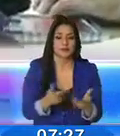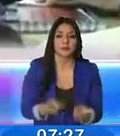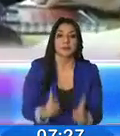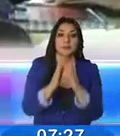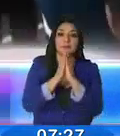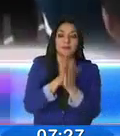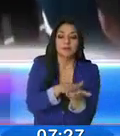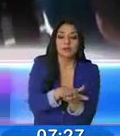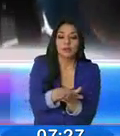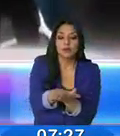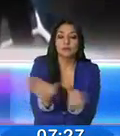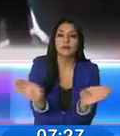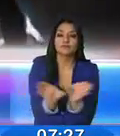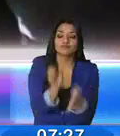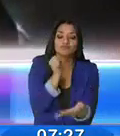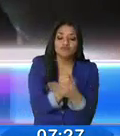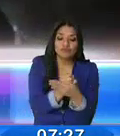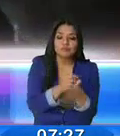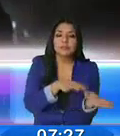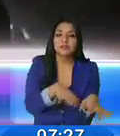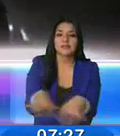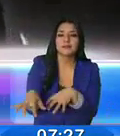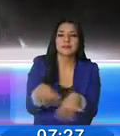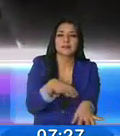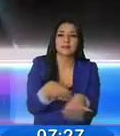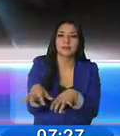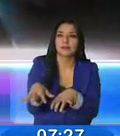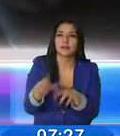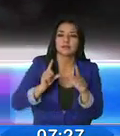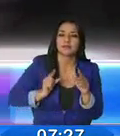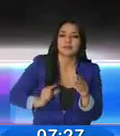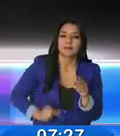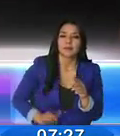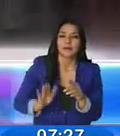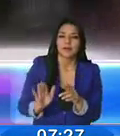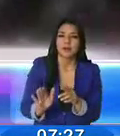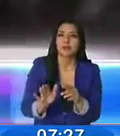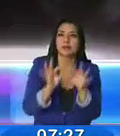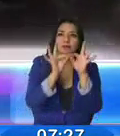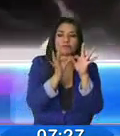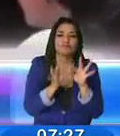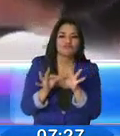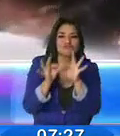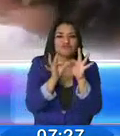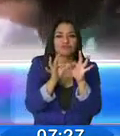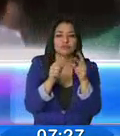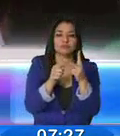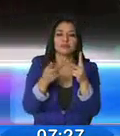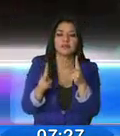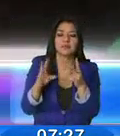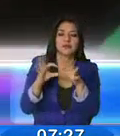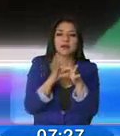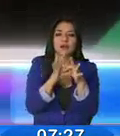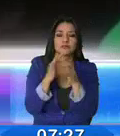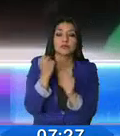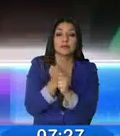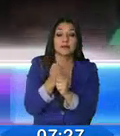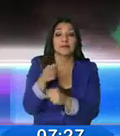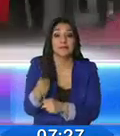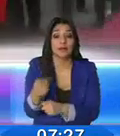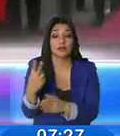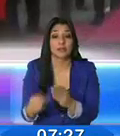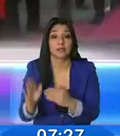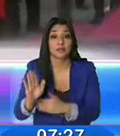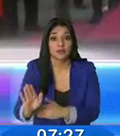copias certificadas de las acciones, detalles de las remuneraciones y la relación laboral de Rivera Ponce,